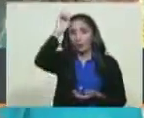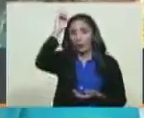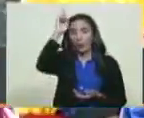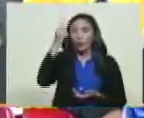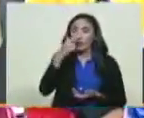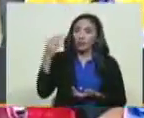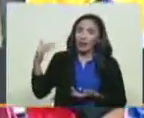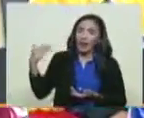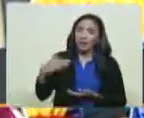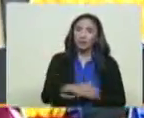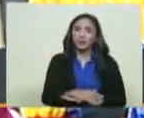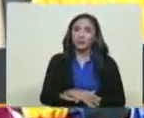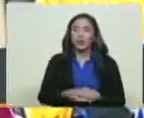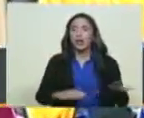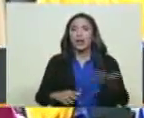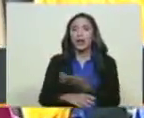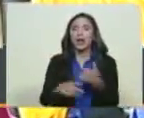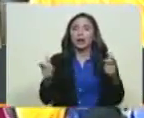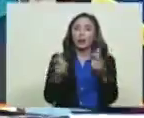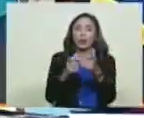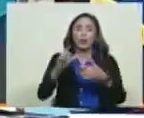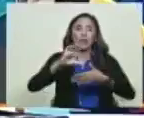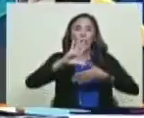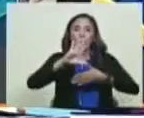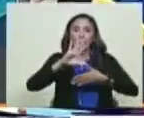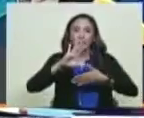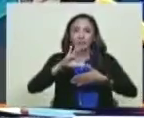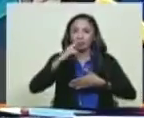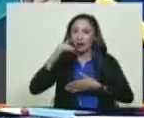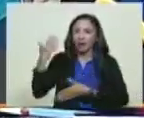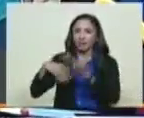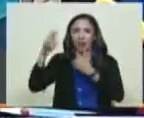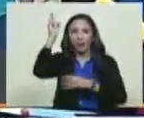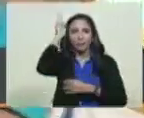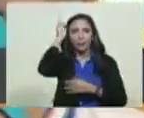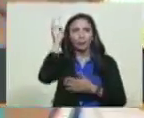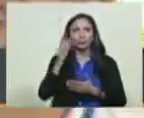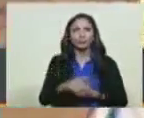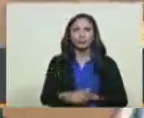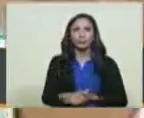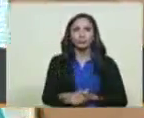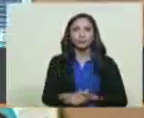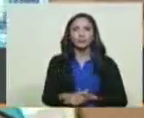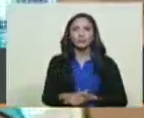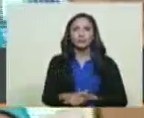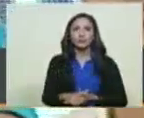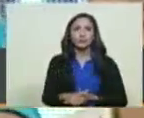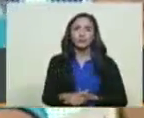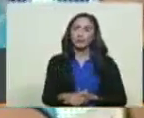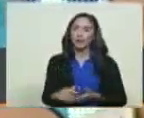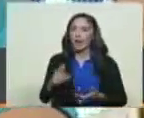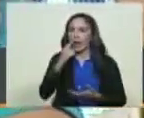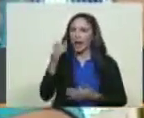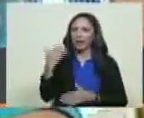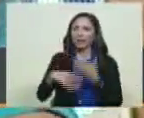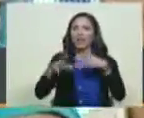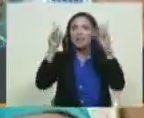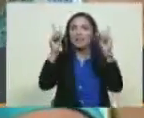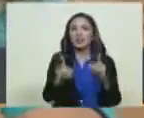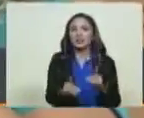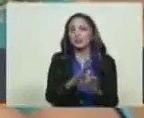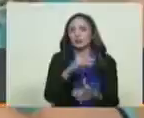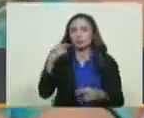en la cumbre de las américas y la cumbre de los pueblos donde no se le permitió por una decisión unilateral